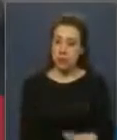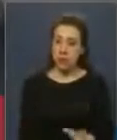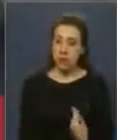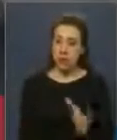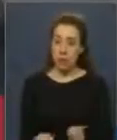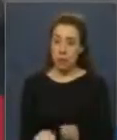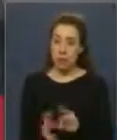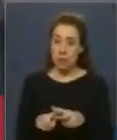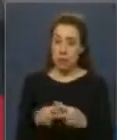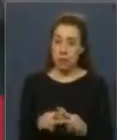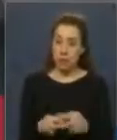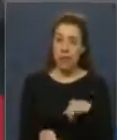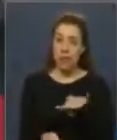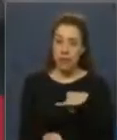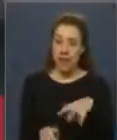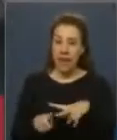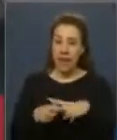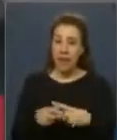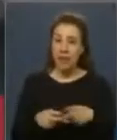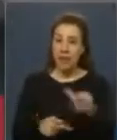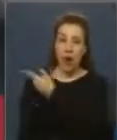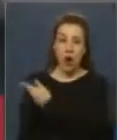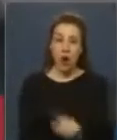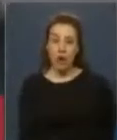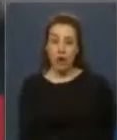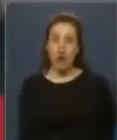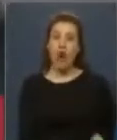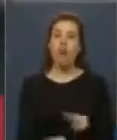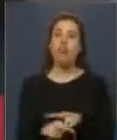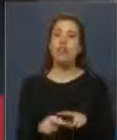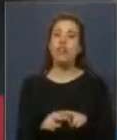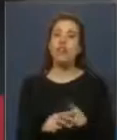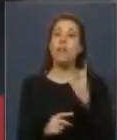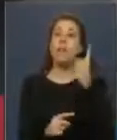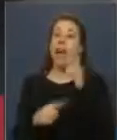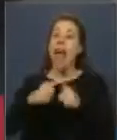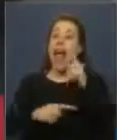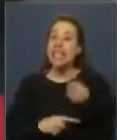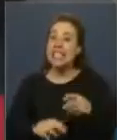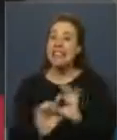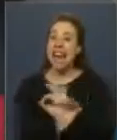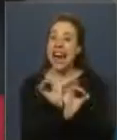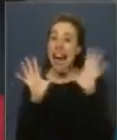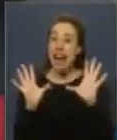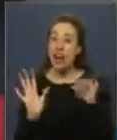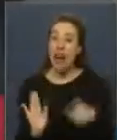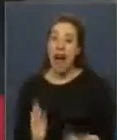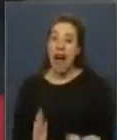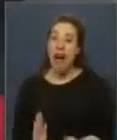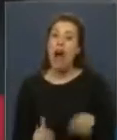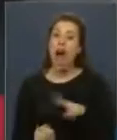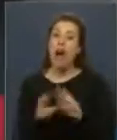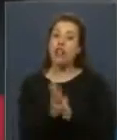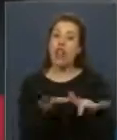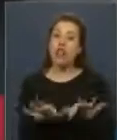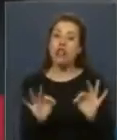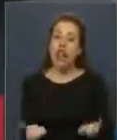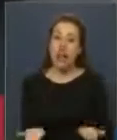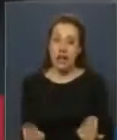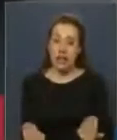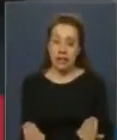le vamos a entregar más herramientas y mantener estas herramientas al Ejecutivo, lo hacemos bajo la condición expresa de que esta vez tomen las